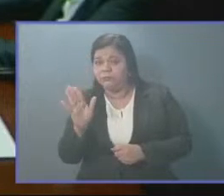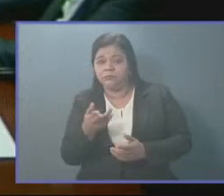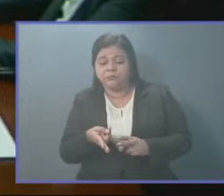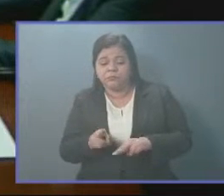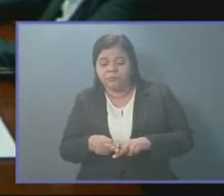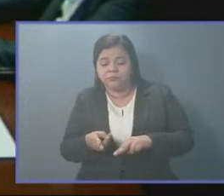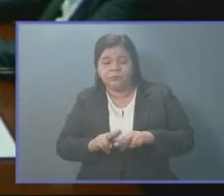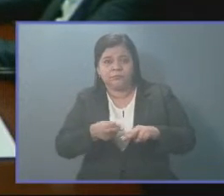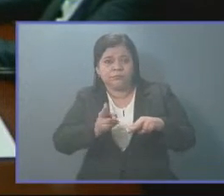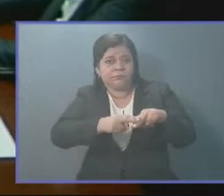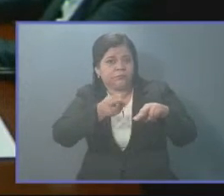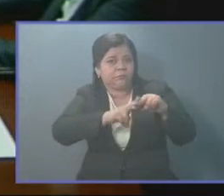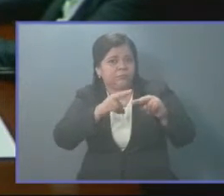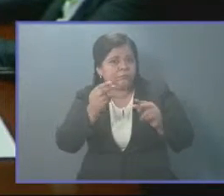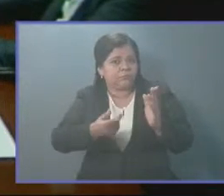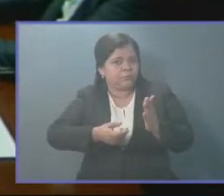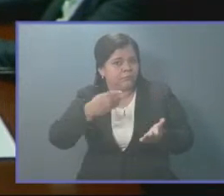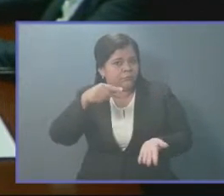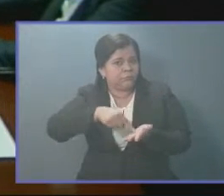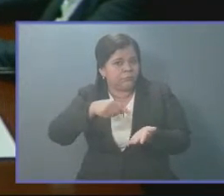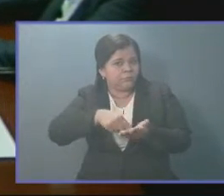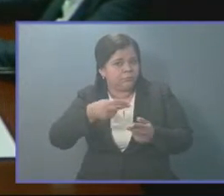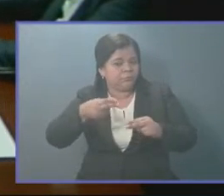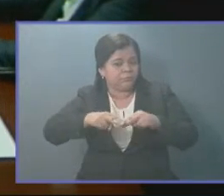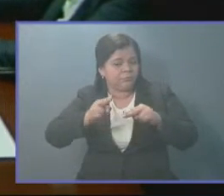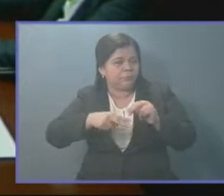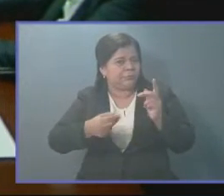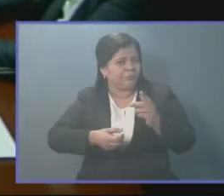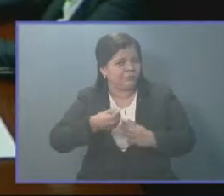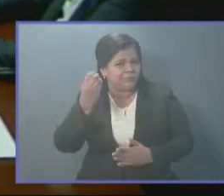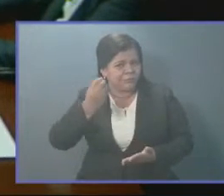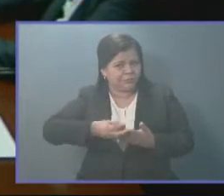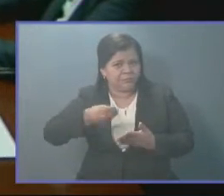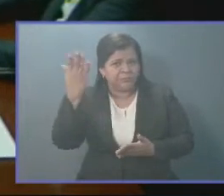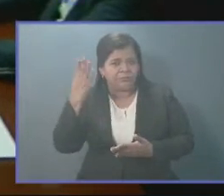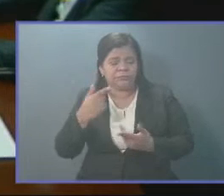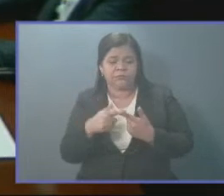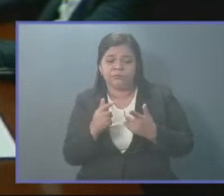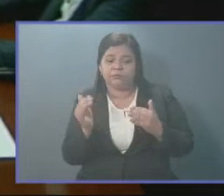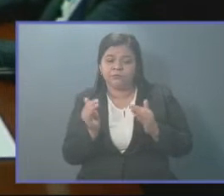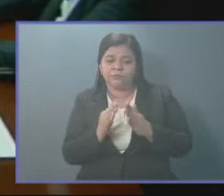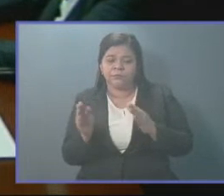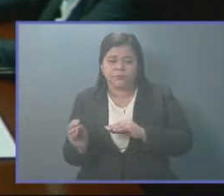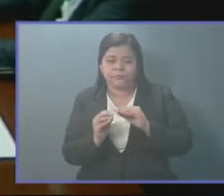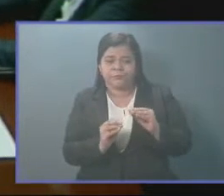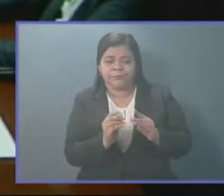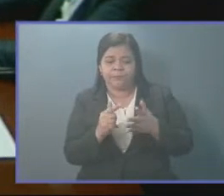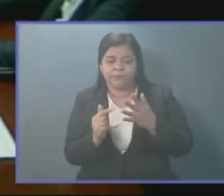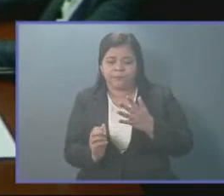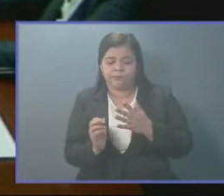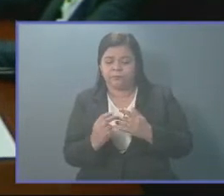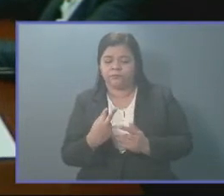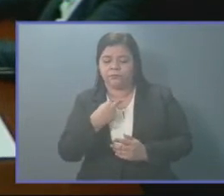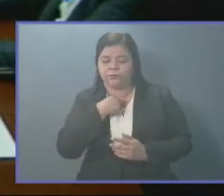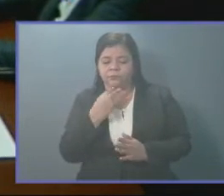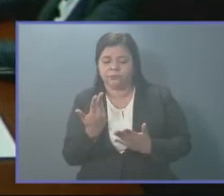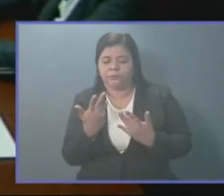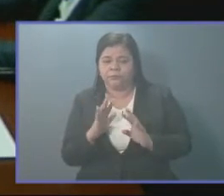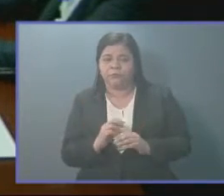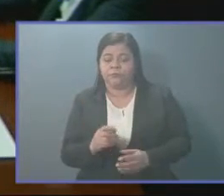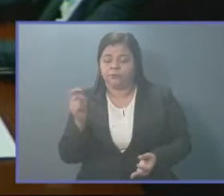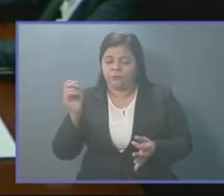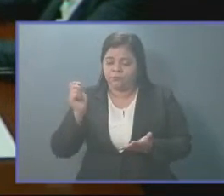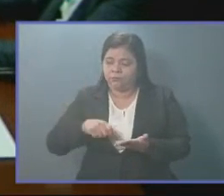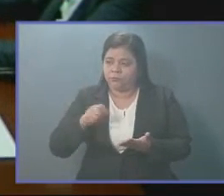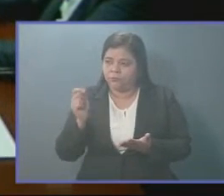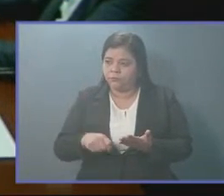por sus deudas son más altos. Que además existe una contradicción en la aplicación de la ley, pues los jueces encargados de ejecutar embargos